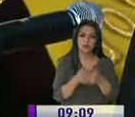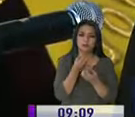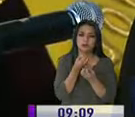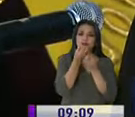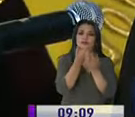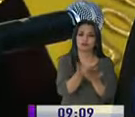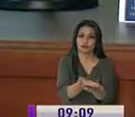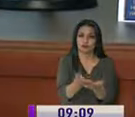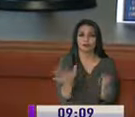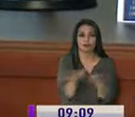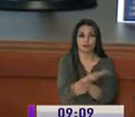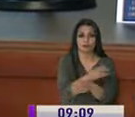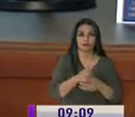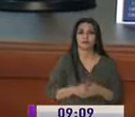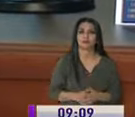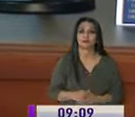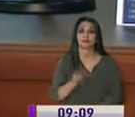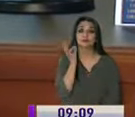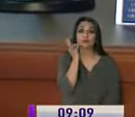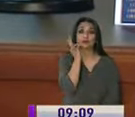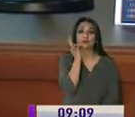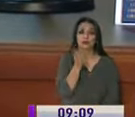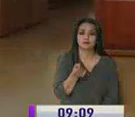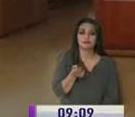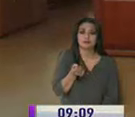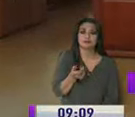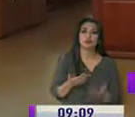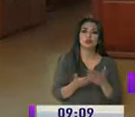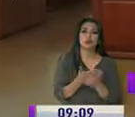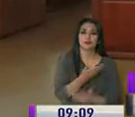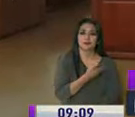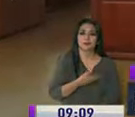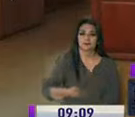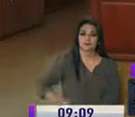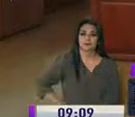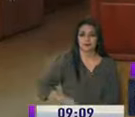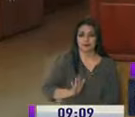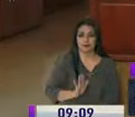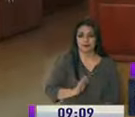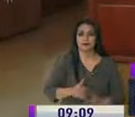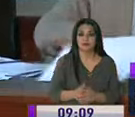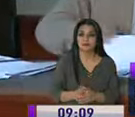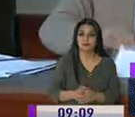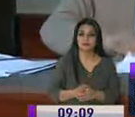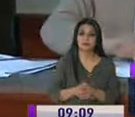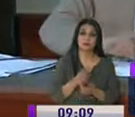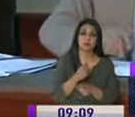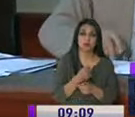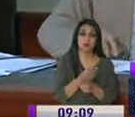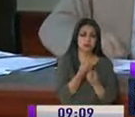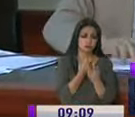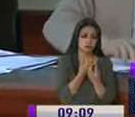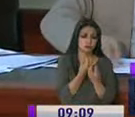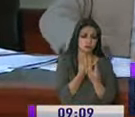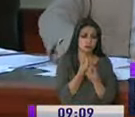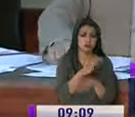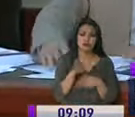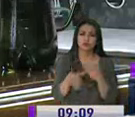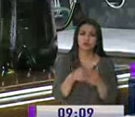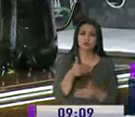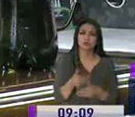los datos necesarios. La flamante funcionaria tiene pocos días de haber asumido el cargo. De ahí, dice estar poniéndose al tanto de todos